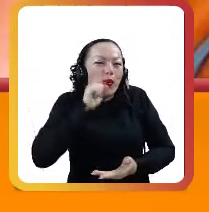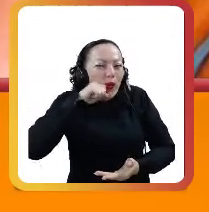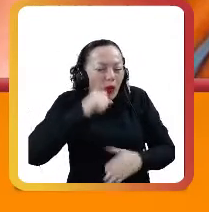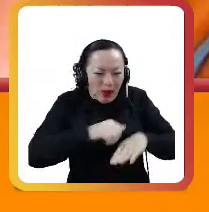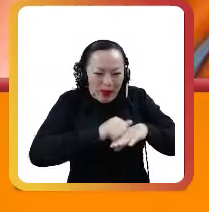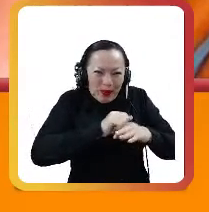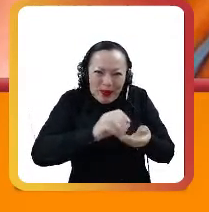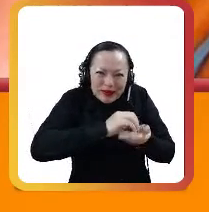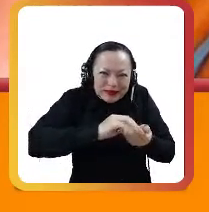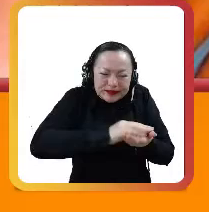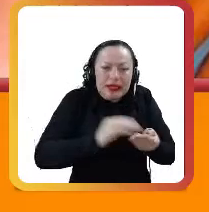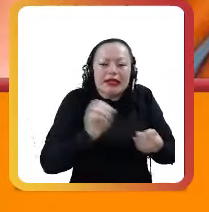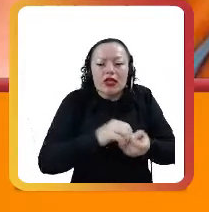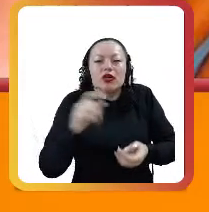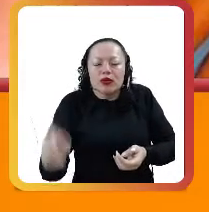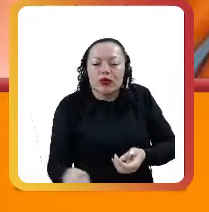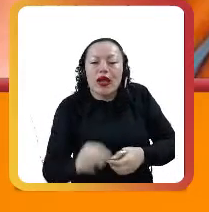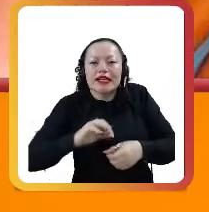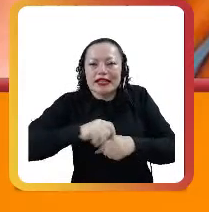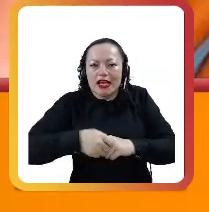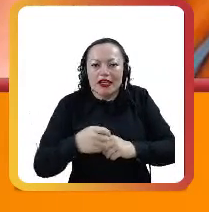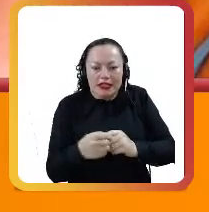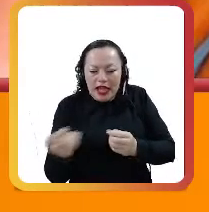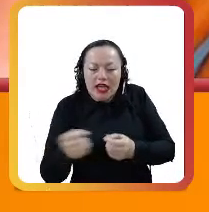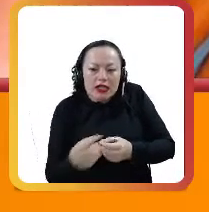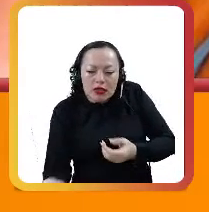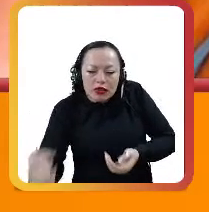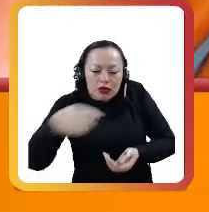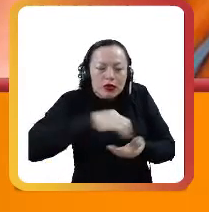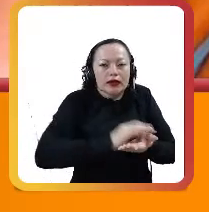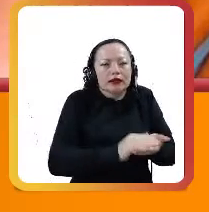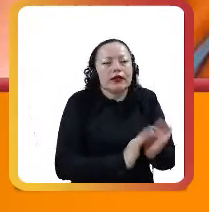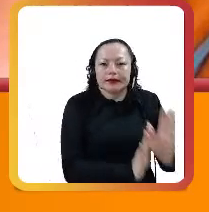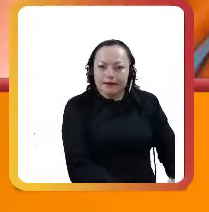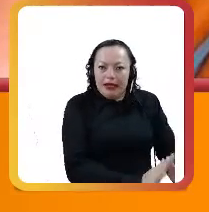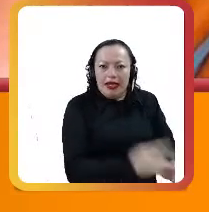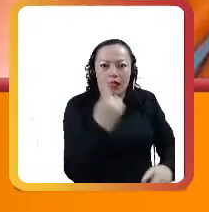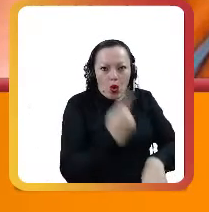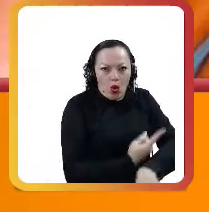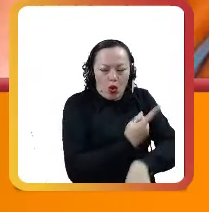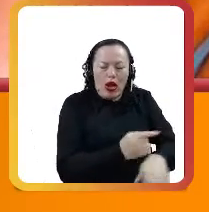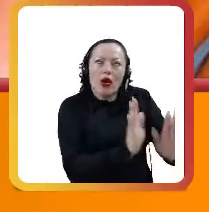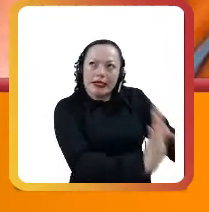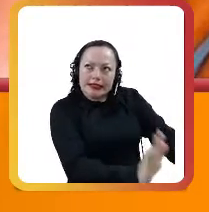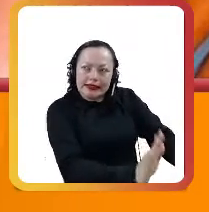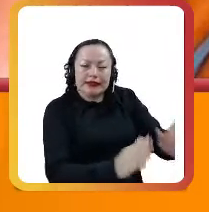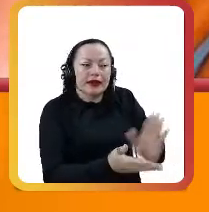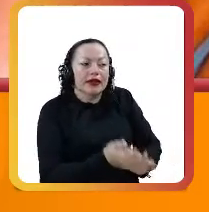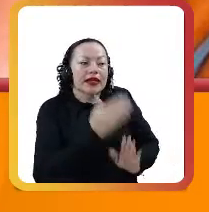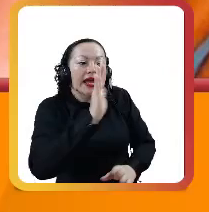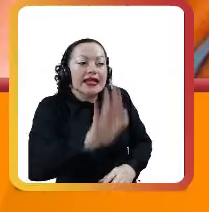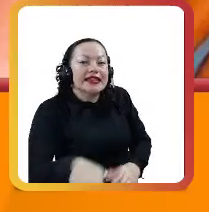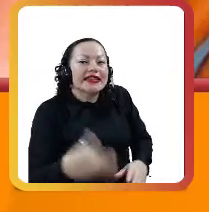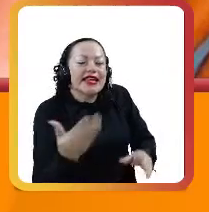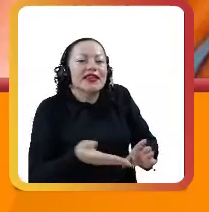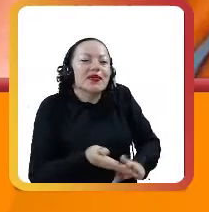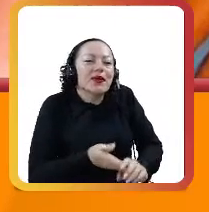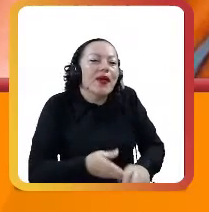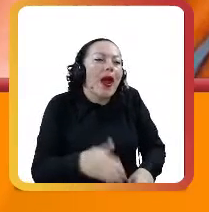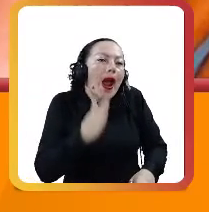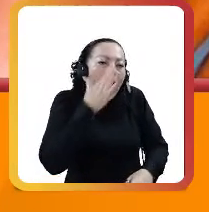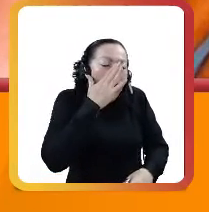yogur. Lo dejamos en el refrigerador por una hora y después, para aplicarnos nuestra mascarilla, podemos